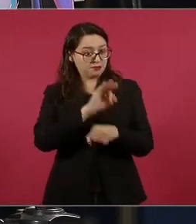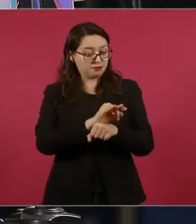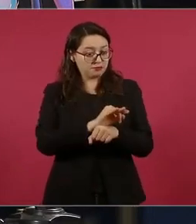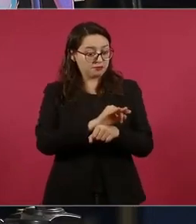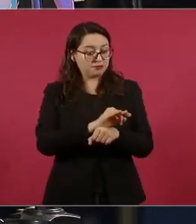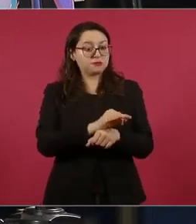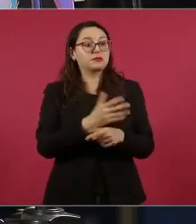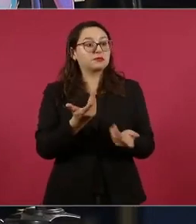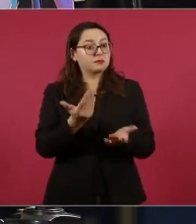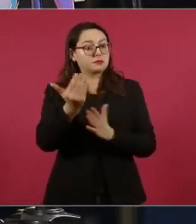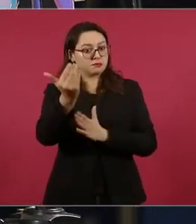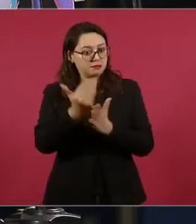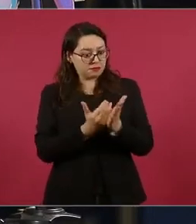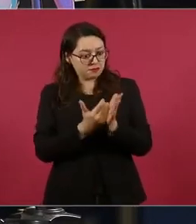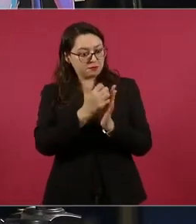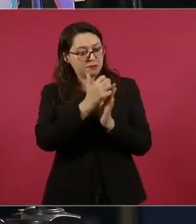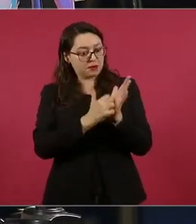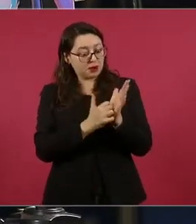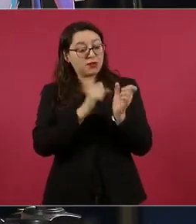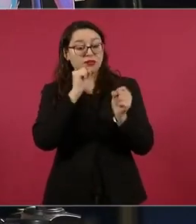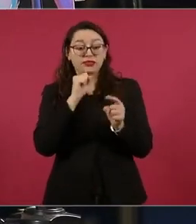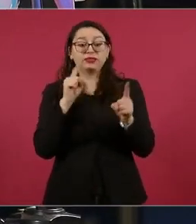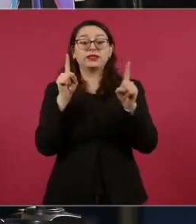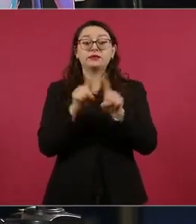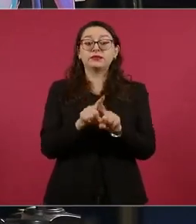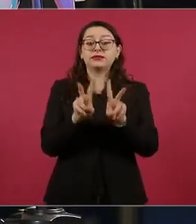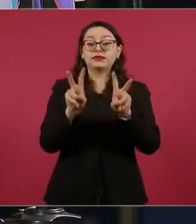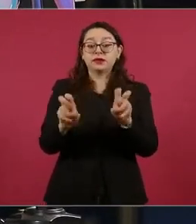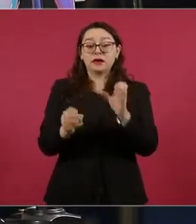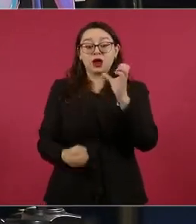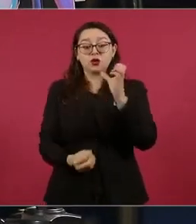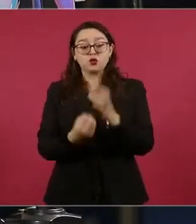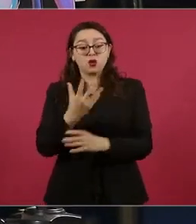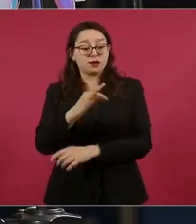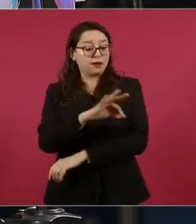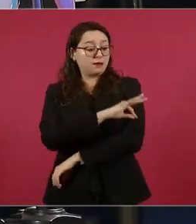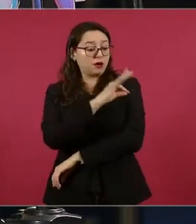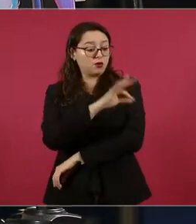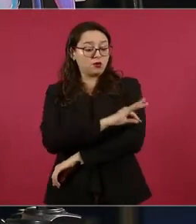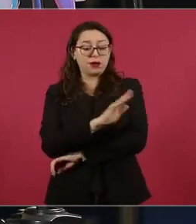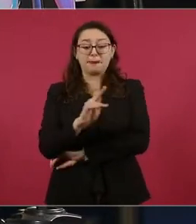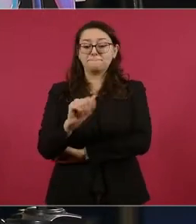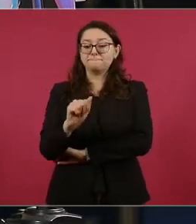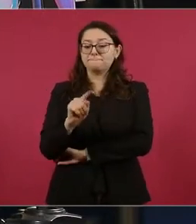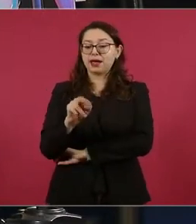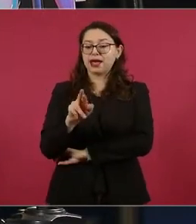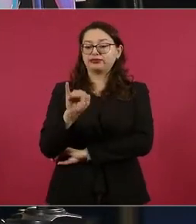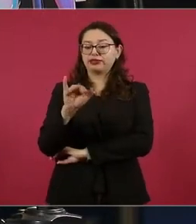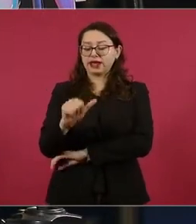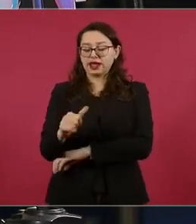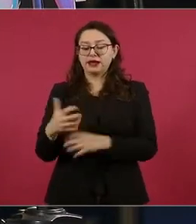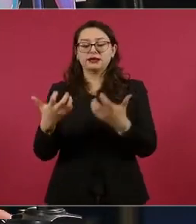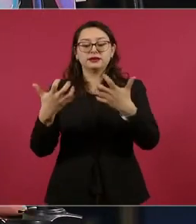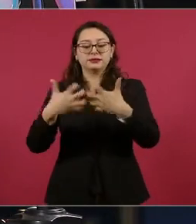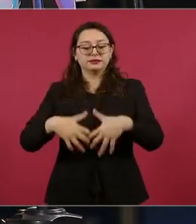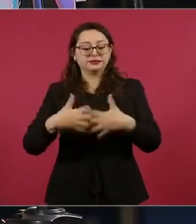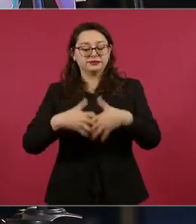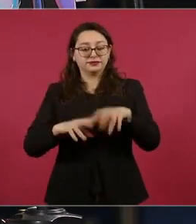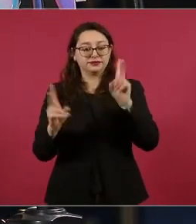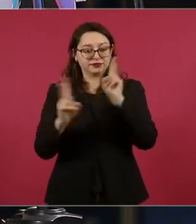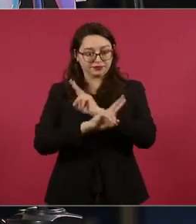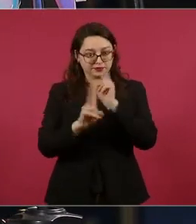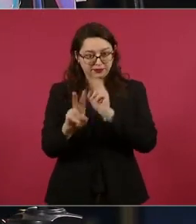acerca de los avances de la vacuna Patria y por supuesto de los ventiladores yo quisiera preguntarle señor presidente si están considerando que todos estos